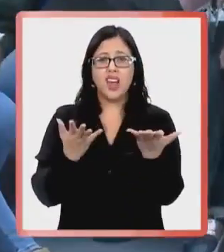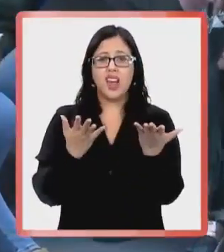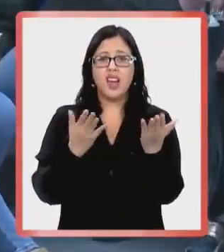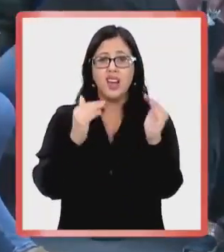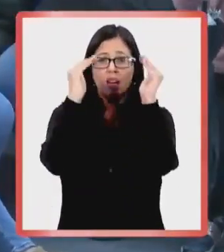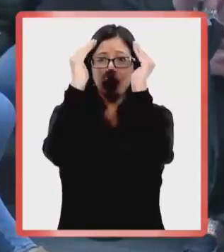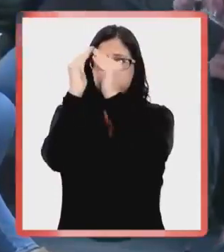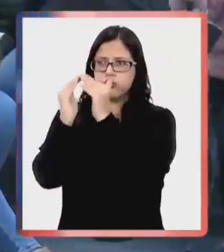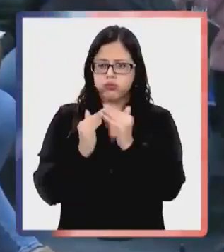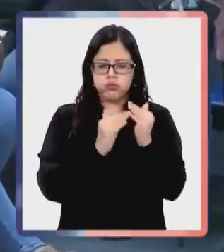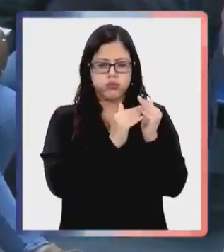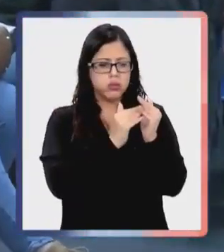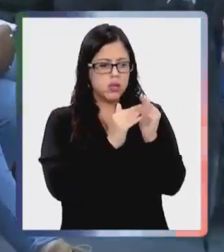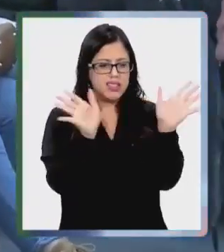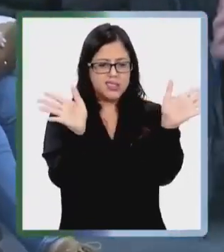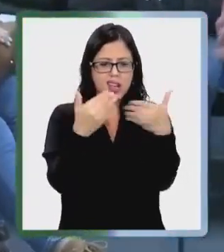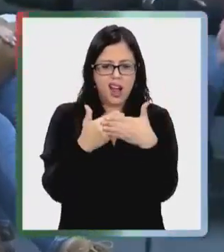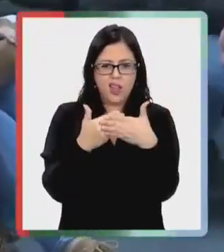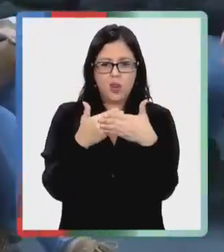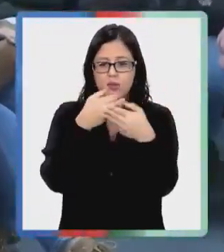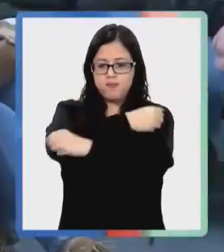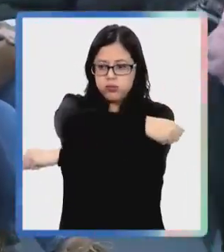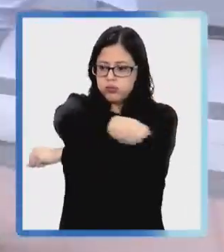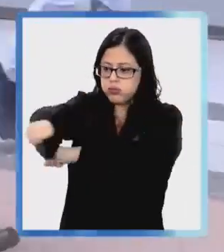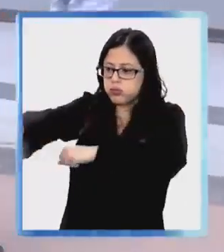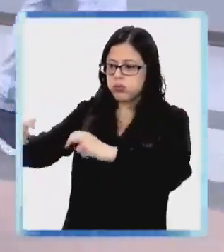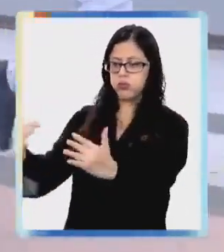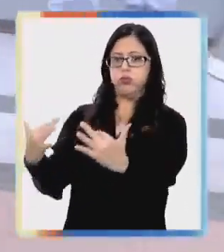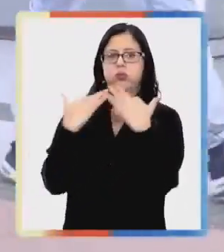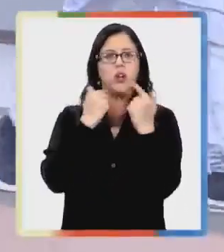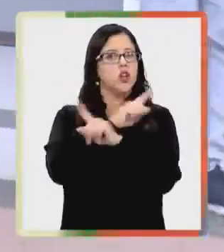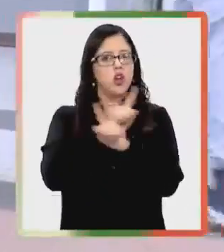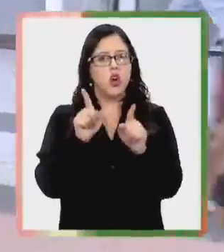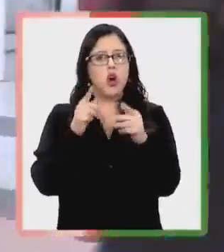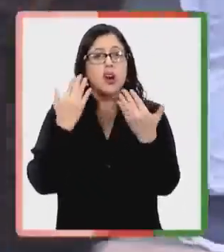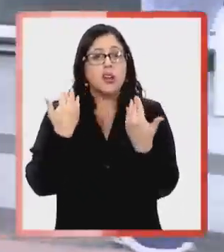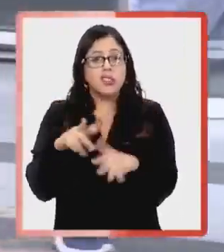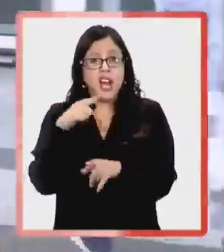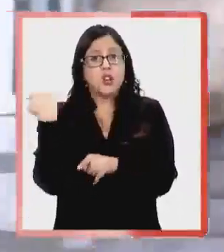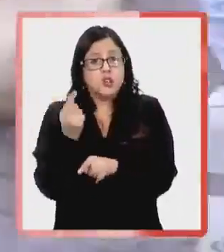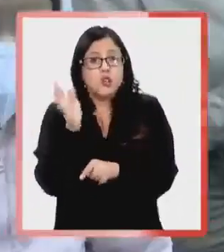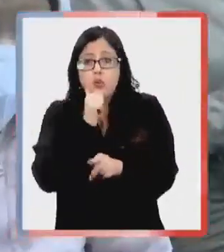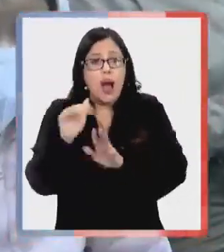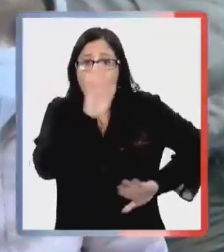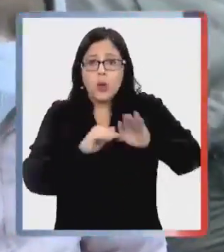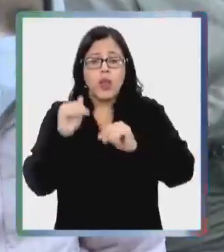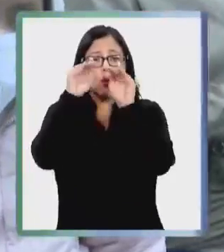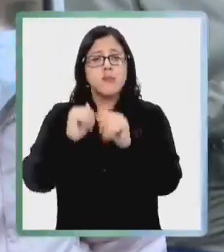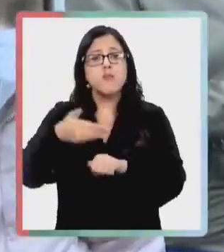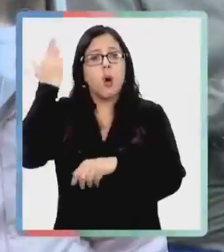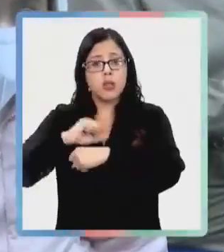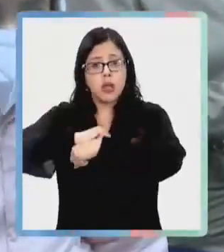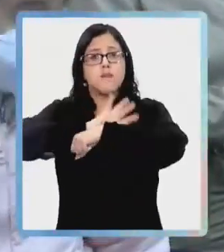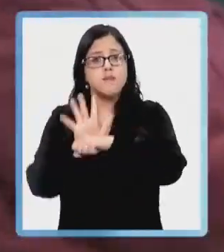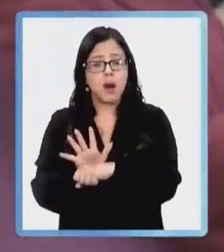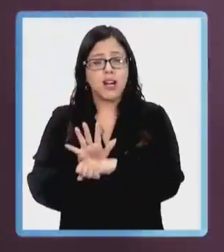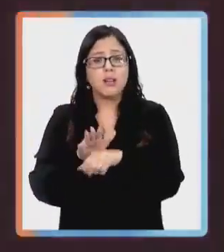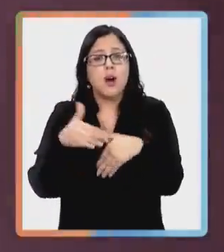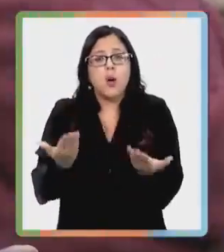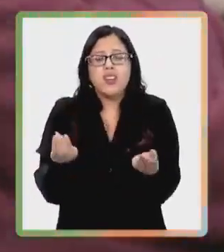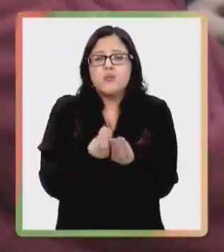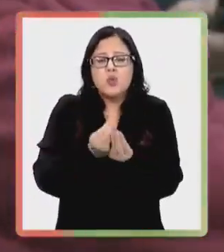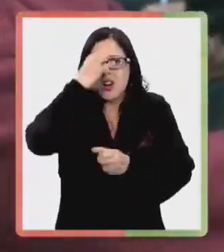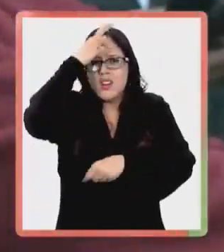cerrados tengan una buena ventilación. Hemos bajado la guardia, ya no nos cuidamos como en pandemia, a pesar de que muchos virus